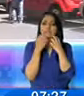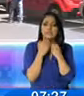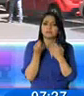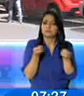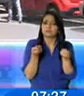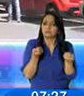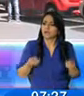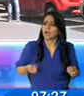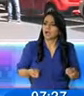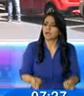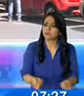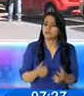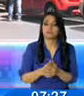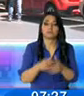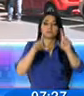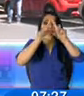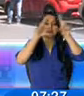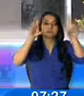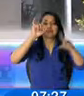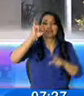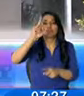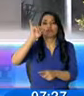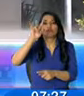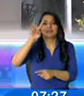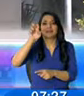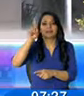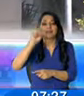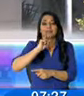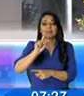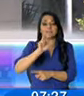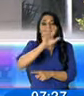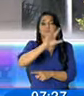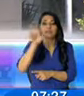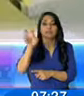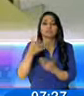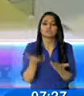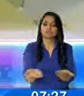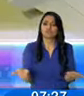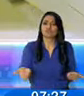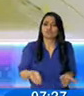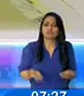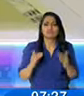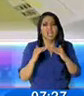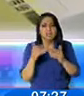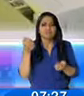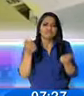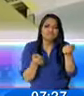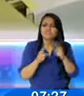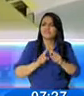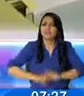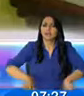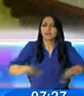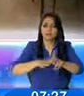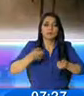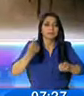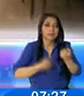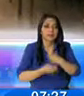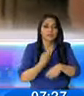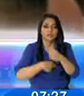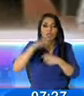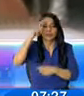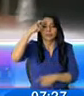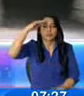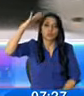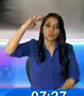consistiría bueno inmobiliar ha dicho que tiene alrededor de 300 bienes adicionales para poder cumplir la meta del gobierno de